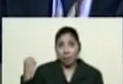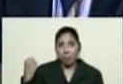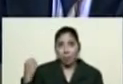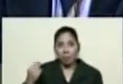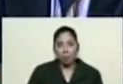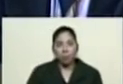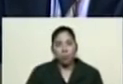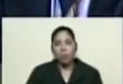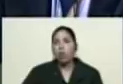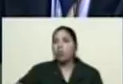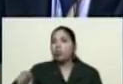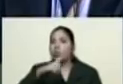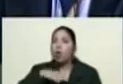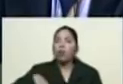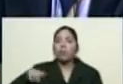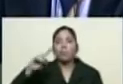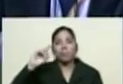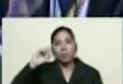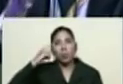al comandante.